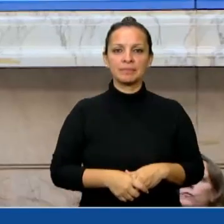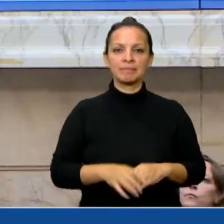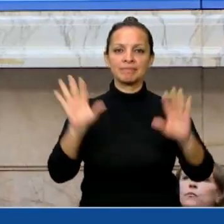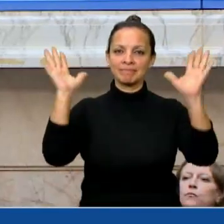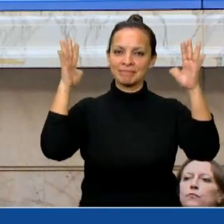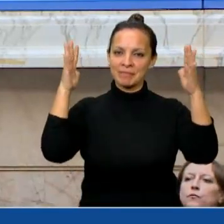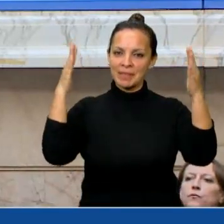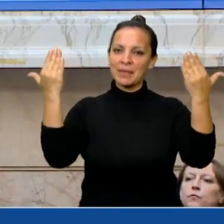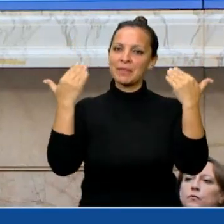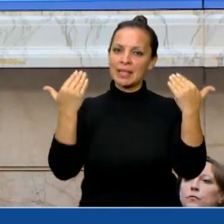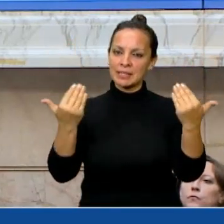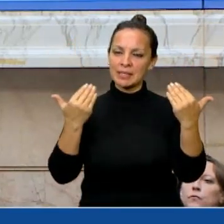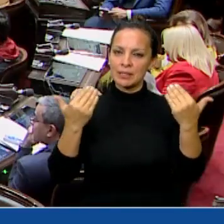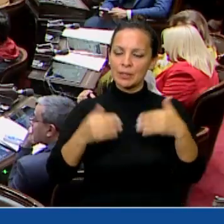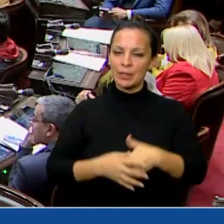Felicitaciones.